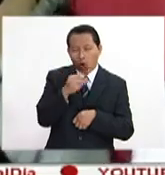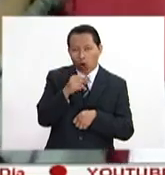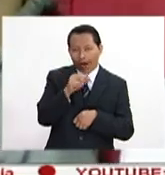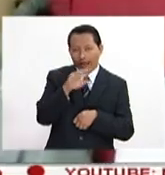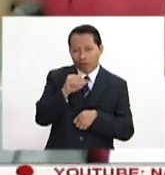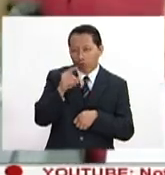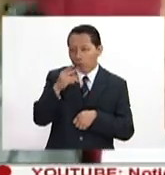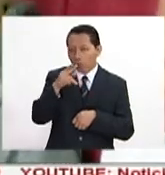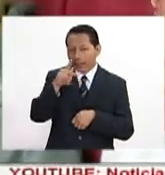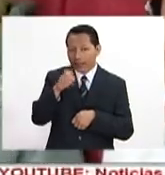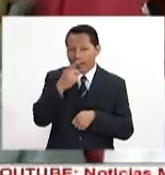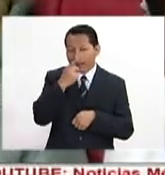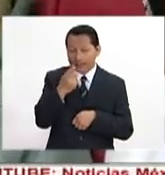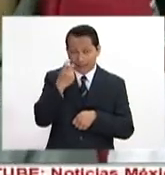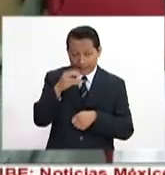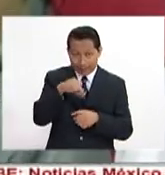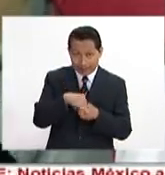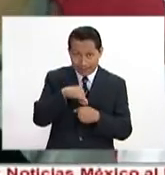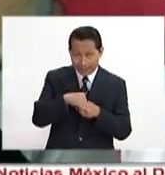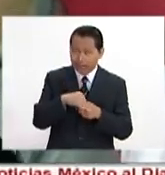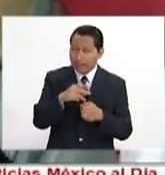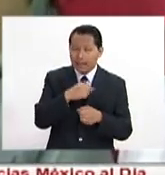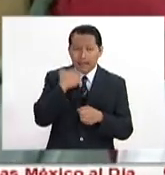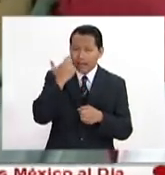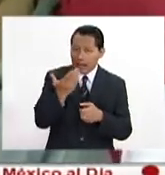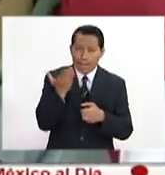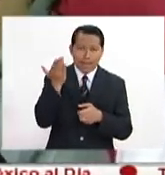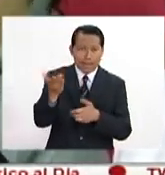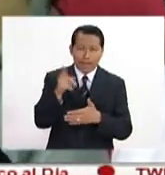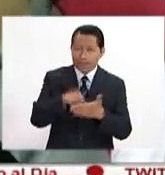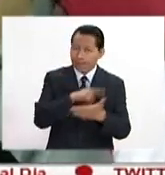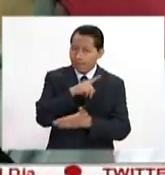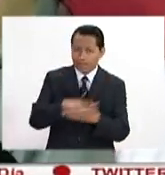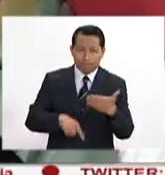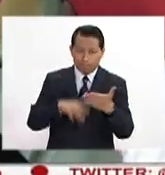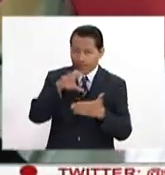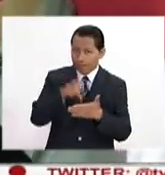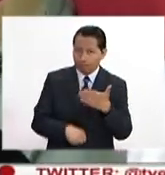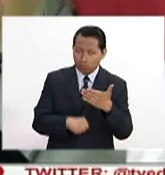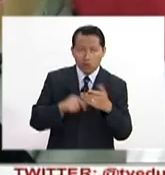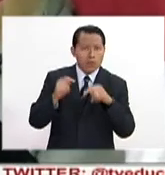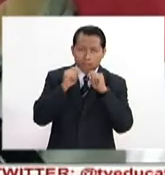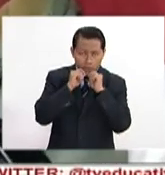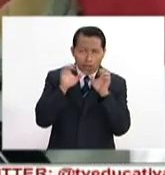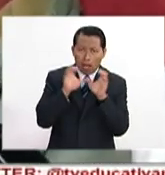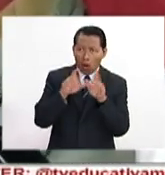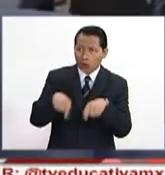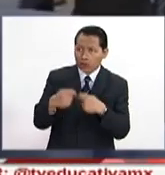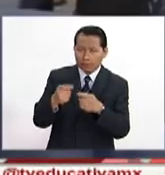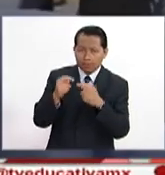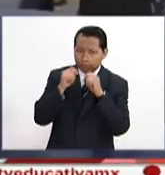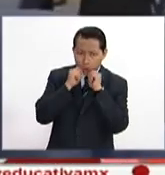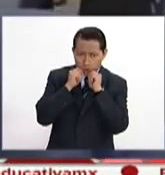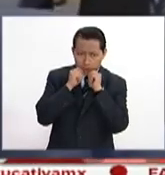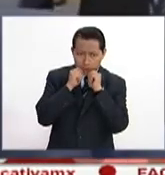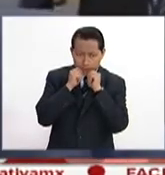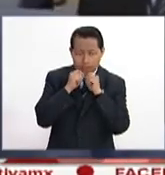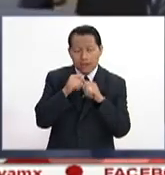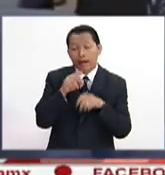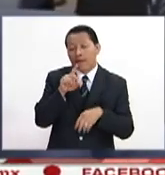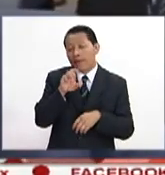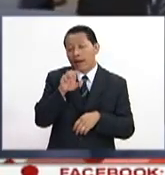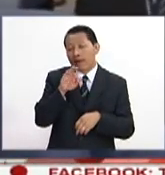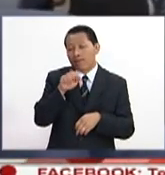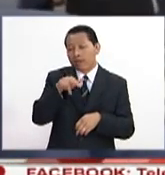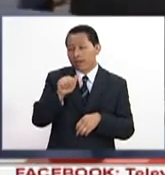la anulación de estas elecciones para gobernador en el Estado, aunque se haya ya entregado la constancia de mayoría. Mientras que